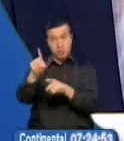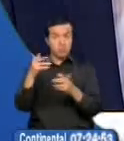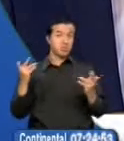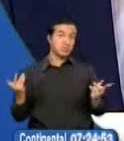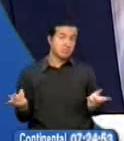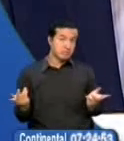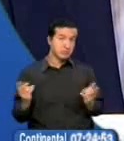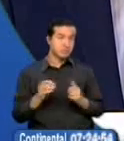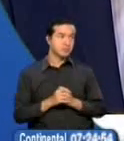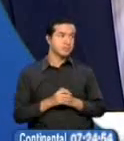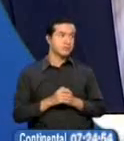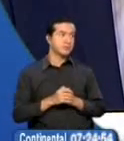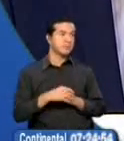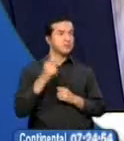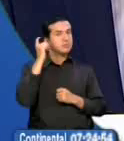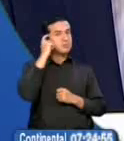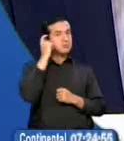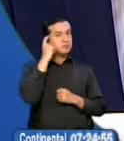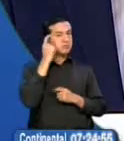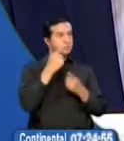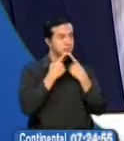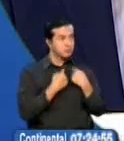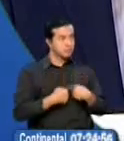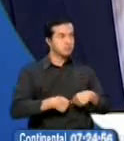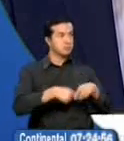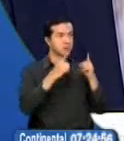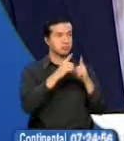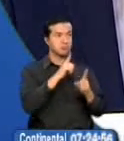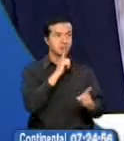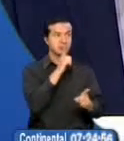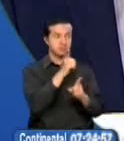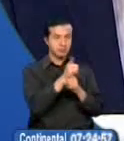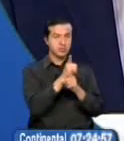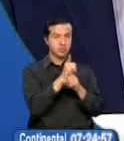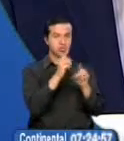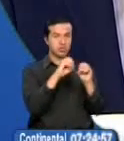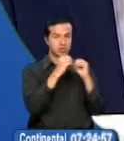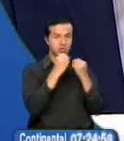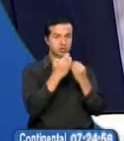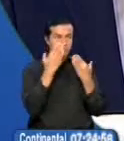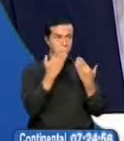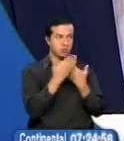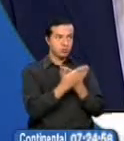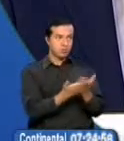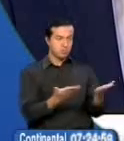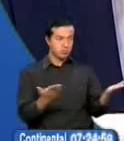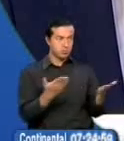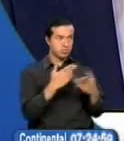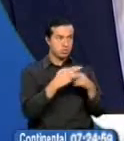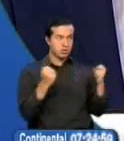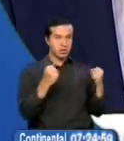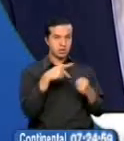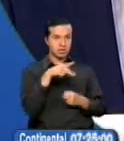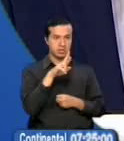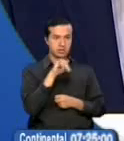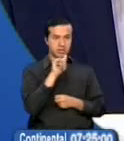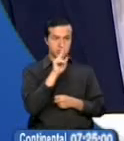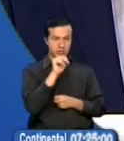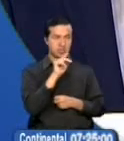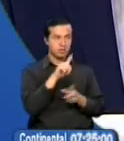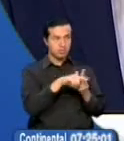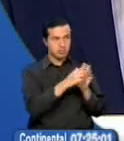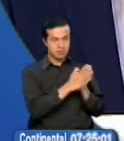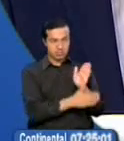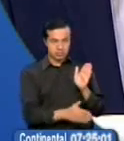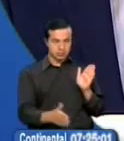haría. Bueno, daría la impresión que ese mensaje está yendo directamente a otra organización política, al ex PRIAN. Pero entremos en